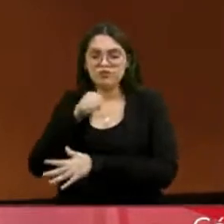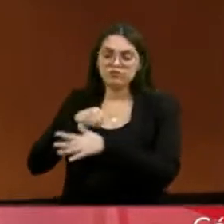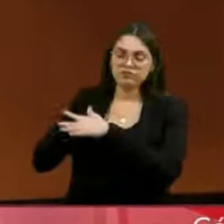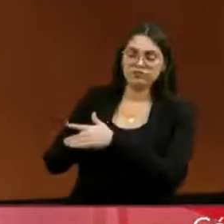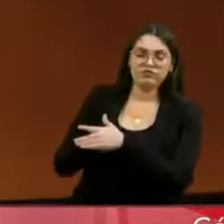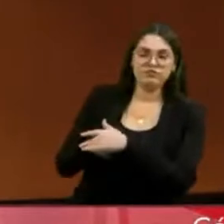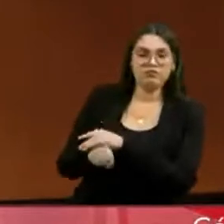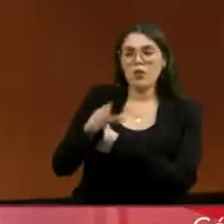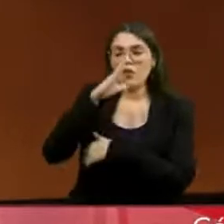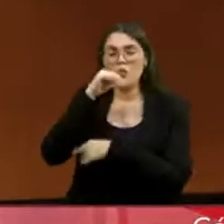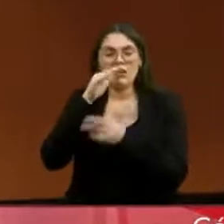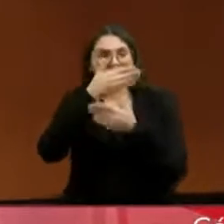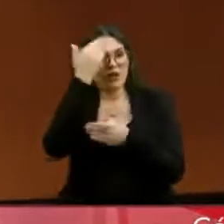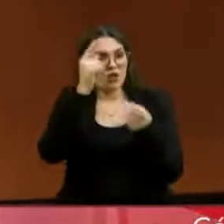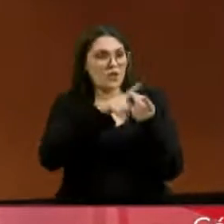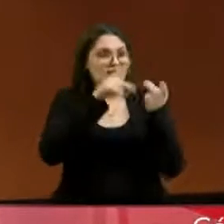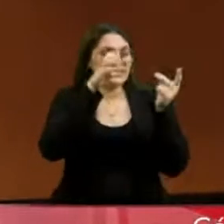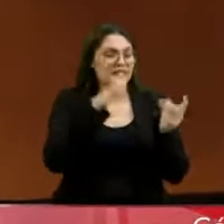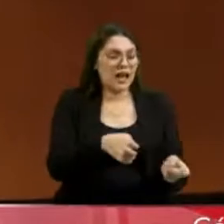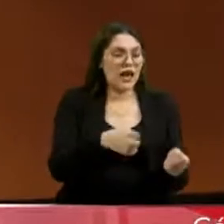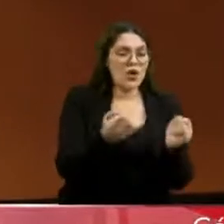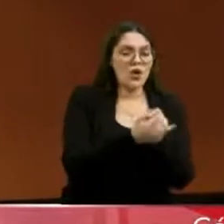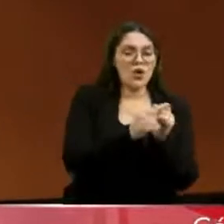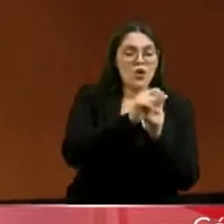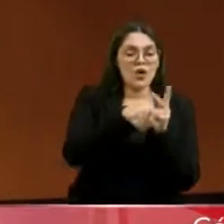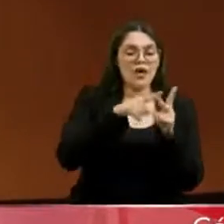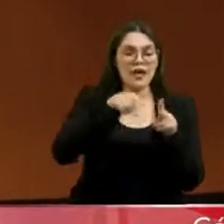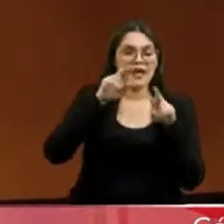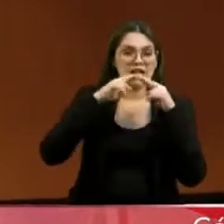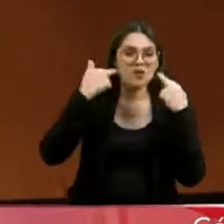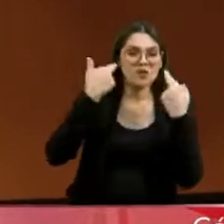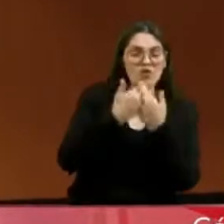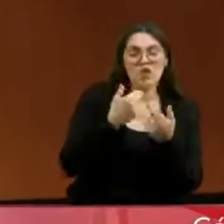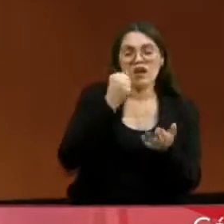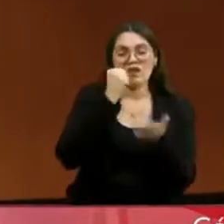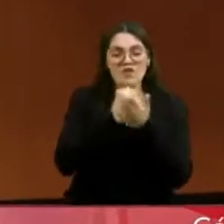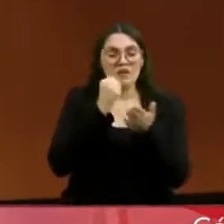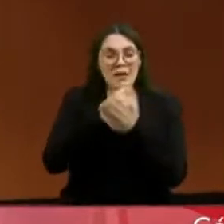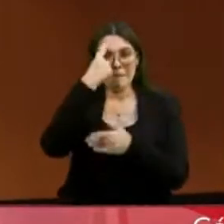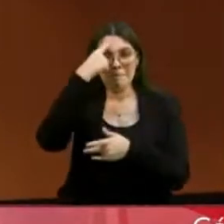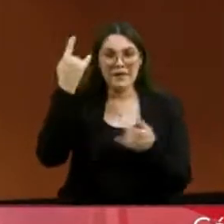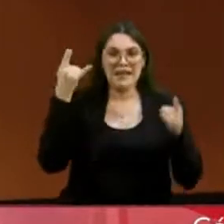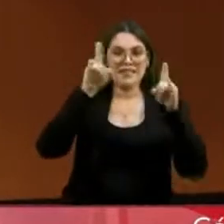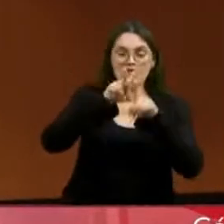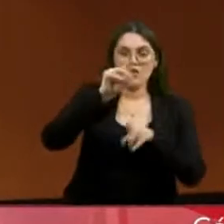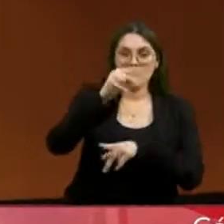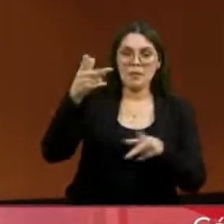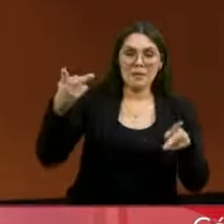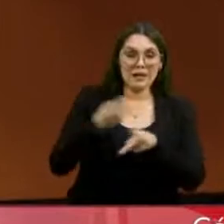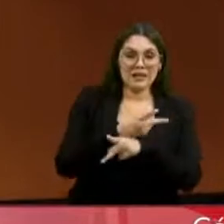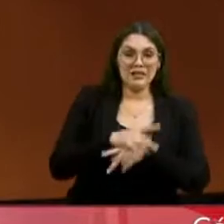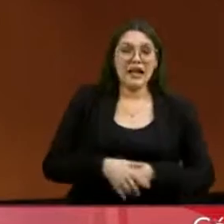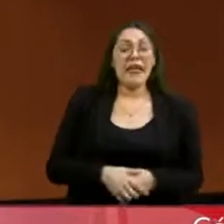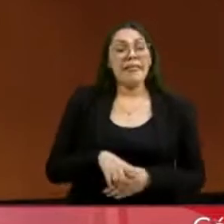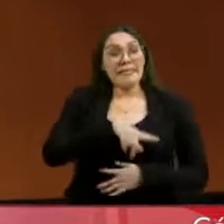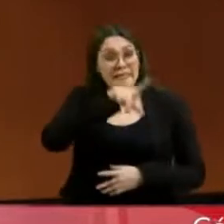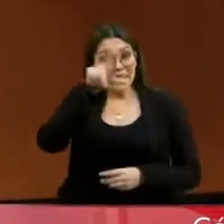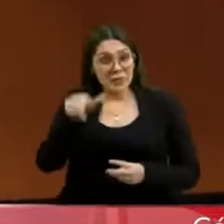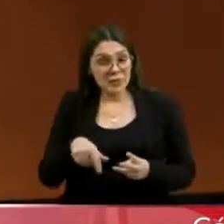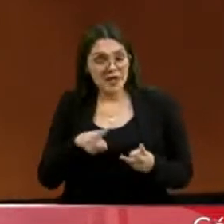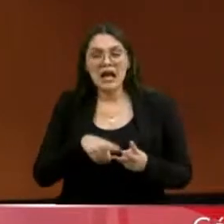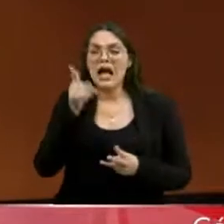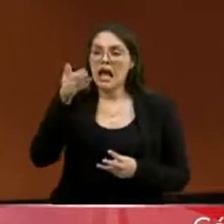de su libertad. Buscaron que la sesión no se llevara a cabo. Después permitieron